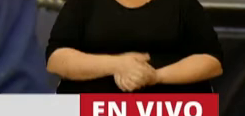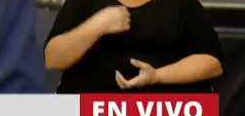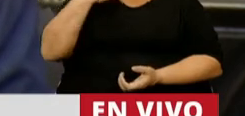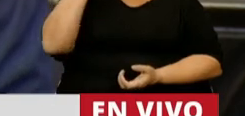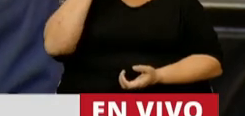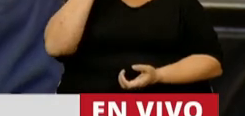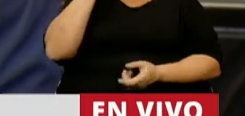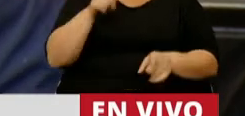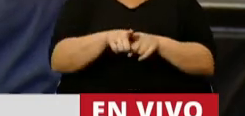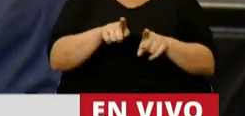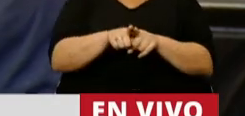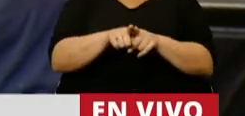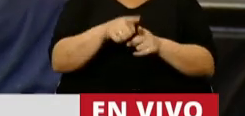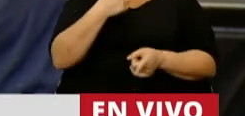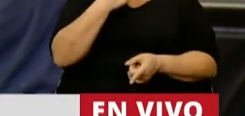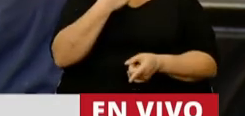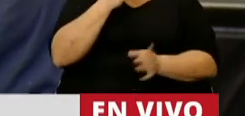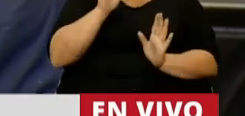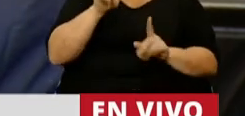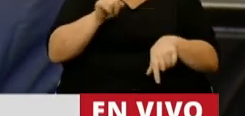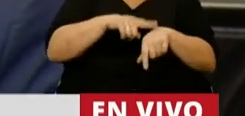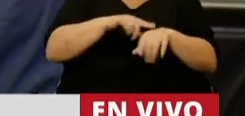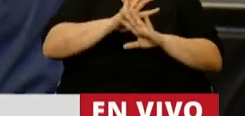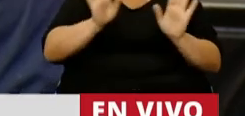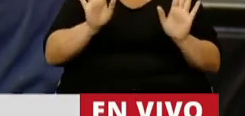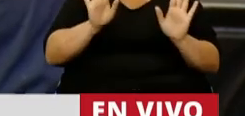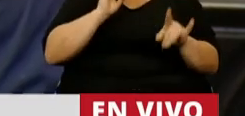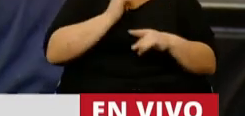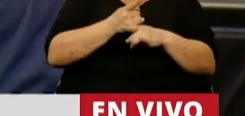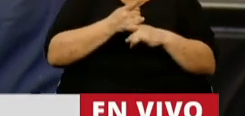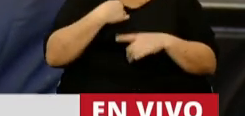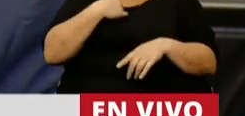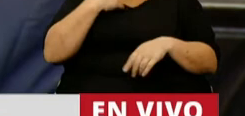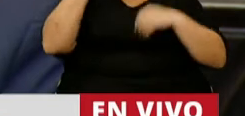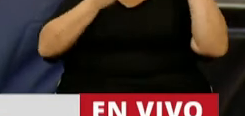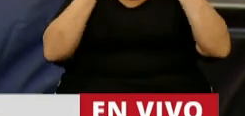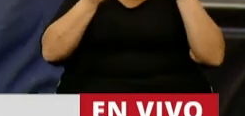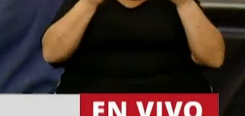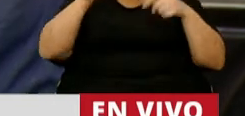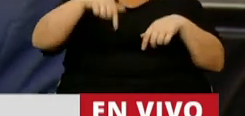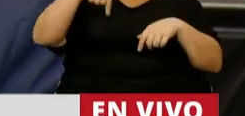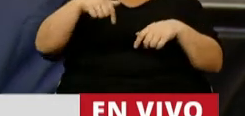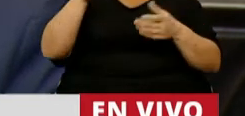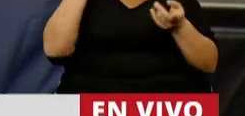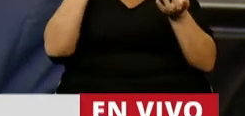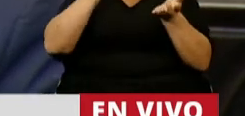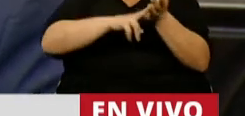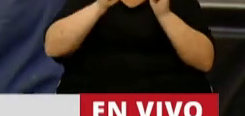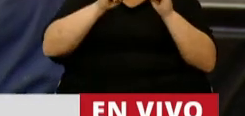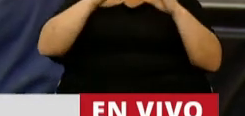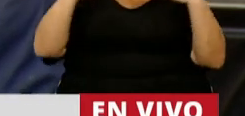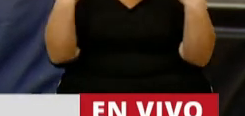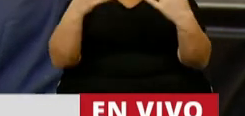Yo pensé que eran solo dudas de ese momento, pero me preocupé porque hoy lo volví a escuchar en